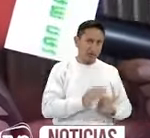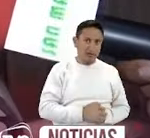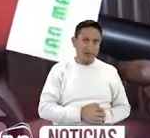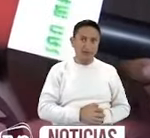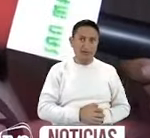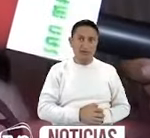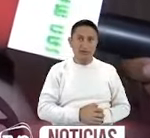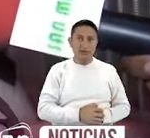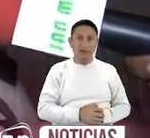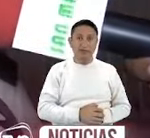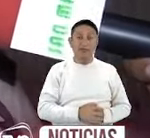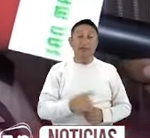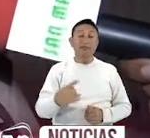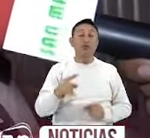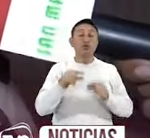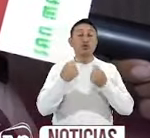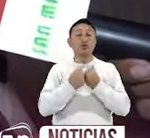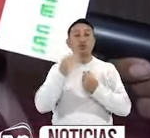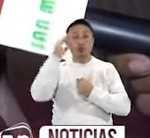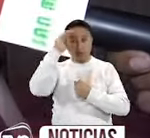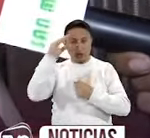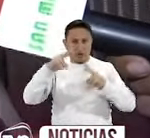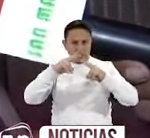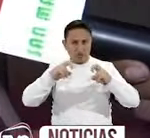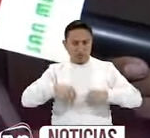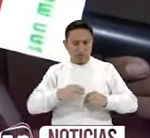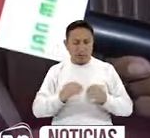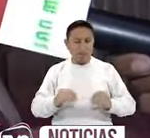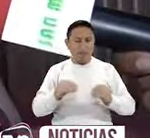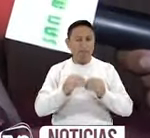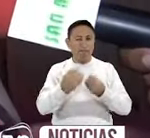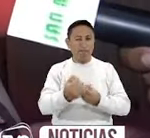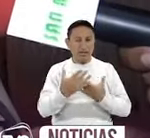del eje investigativo ya están levantando la información para poder